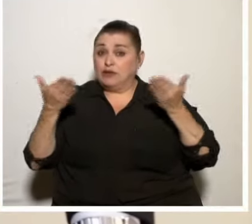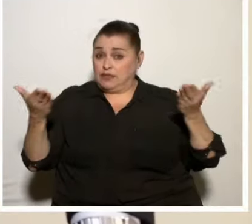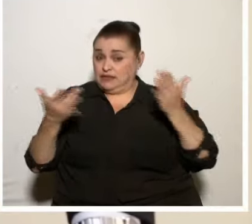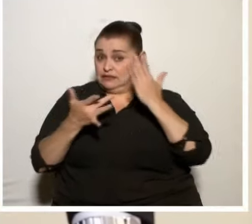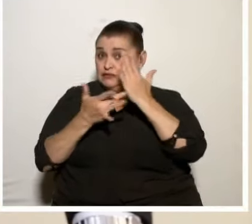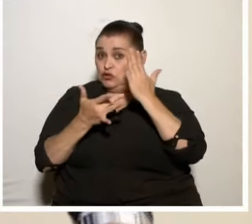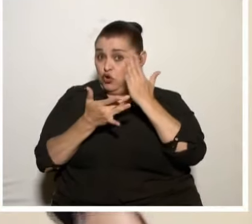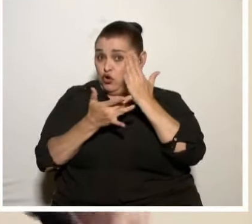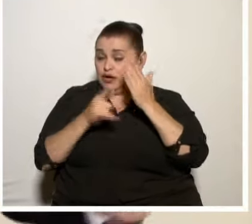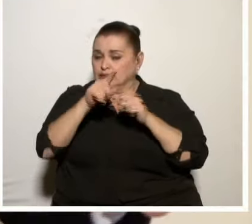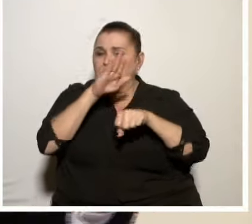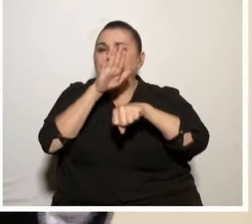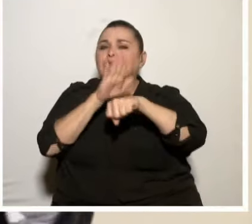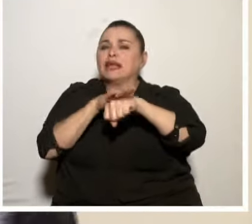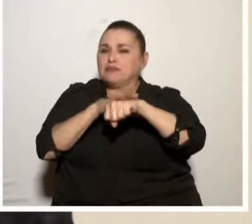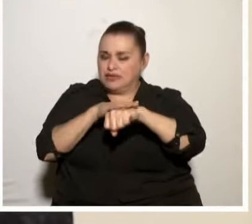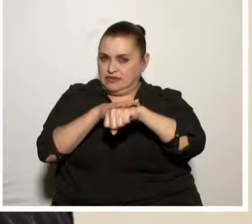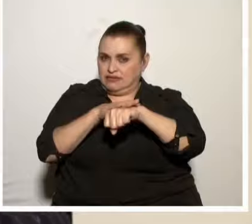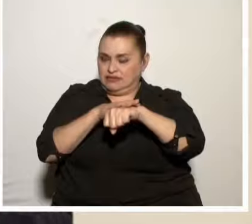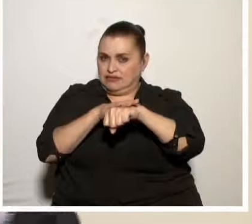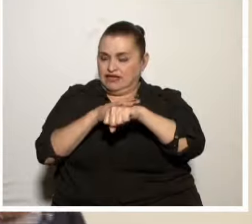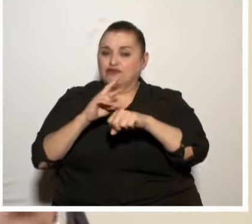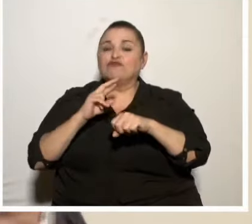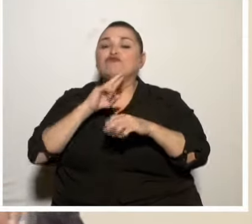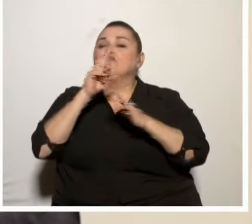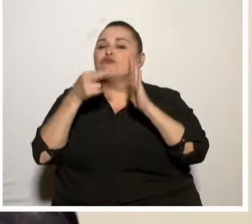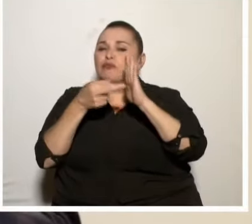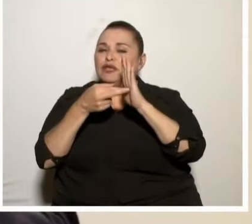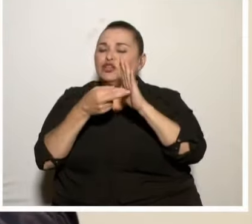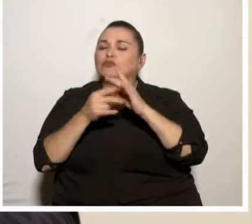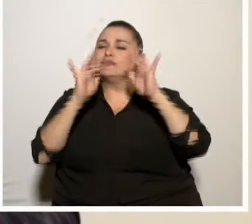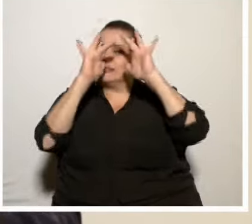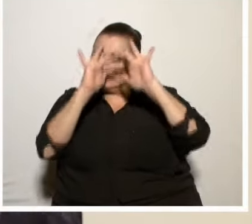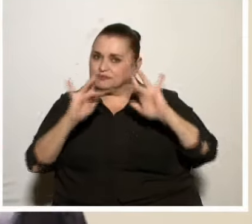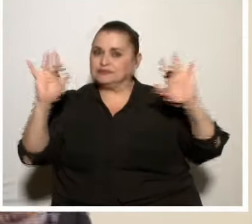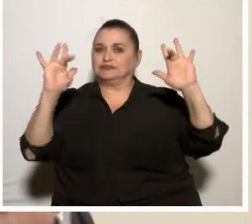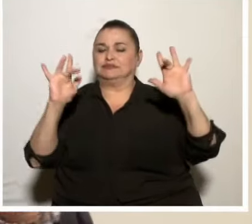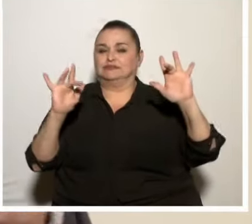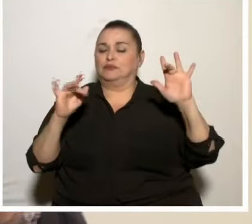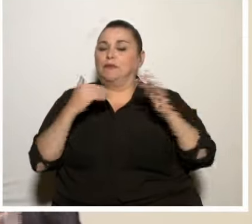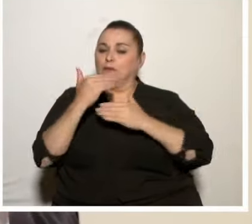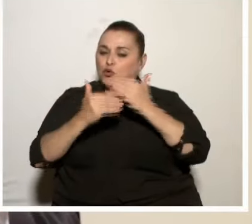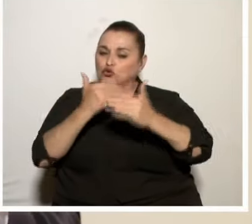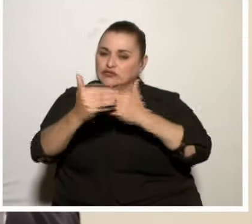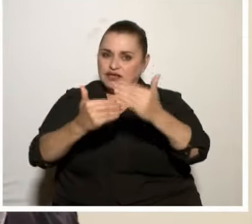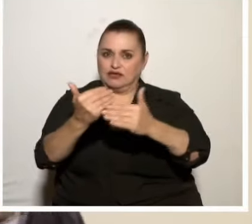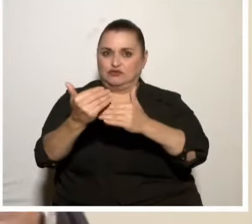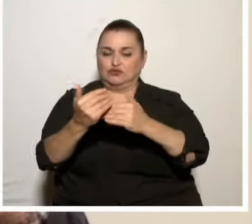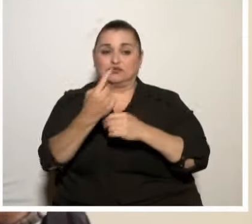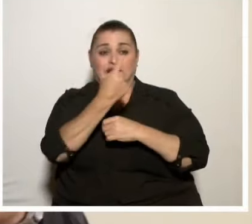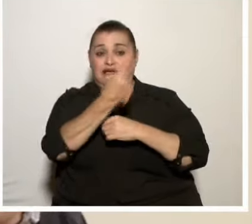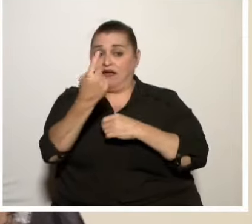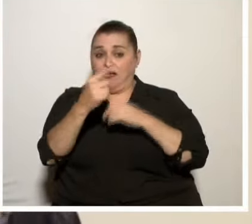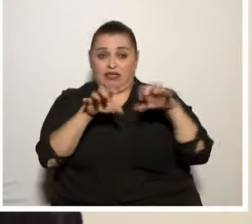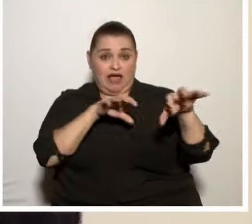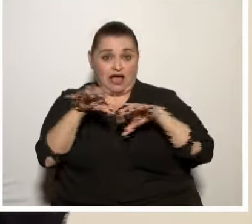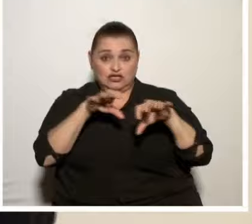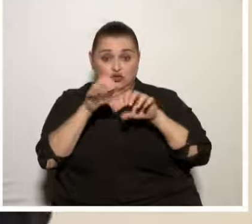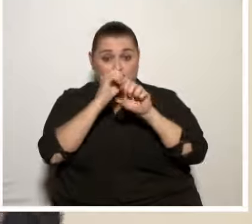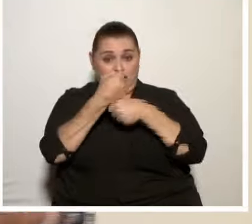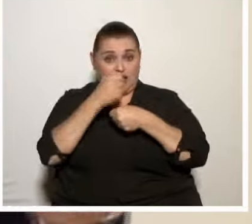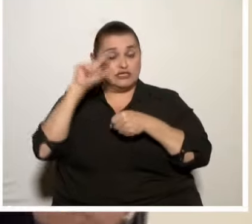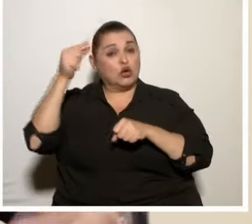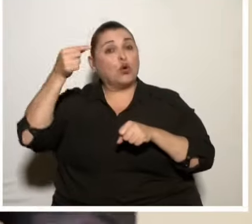tecnológicas nos va a permitir, repito, transparentar los procesos, transparentar cada una de las acciones que realiza el